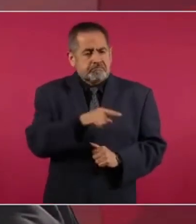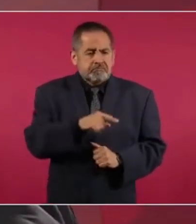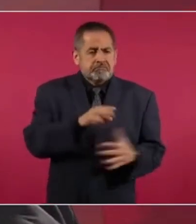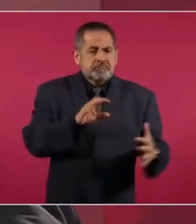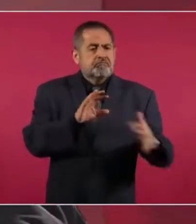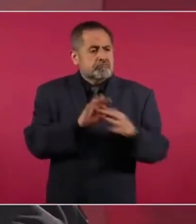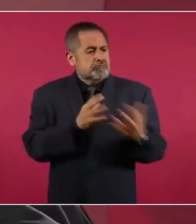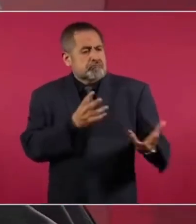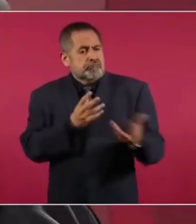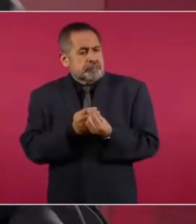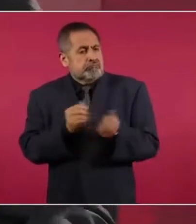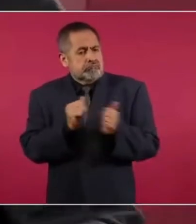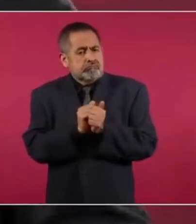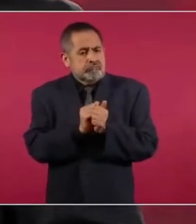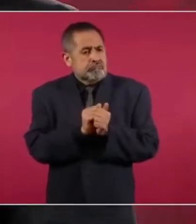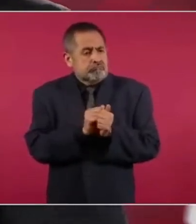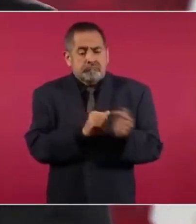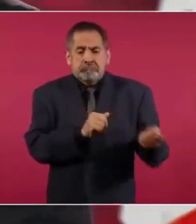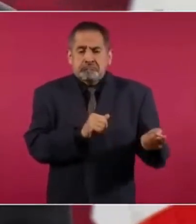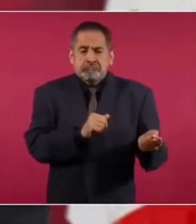simpatizante del movimiento